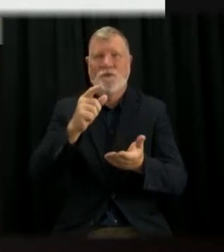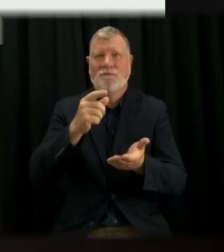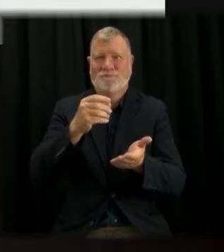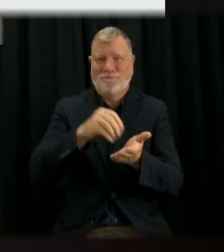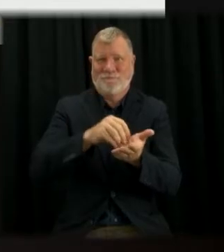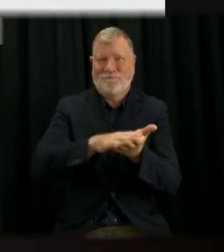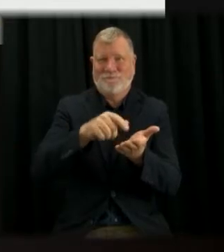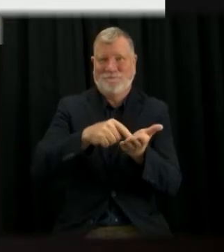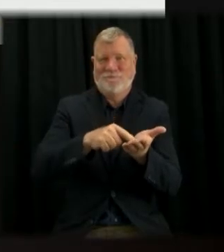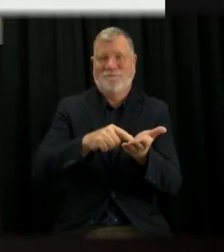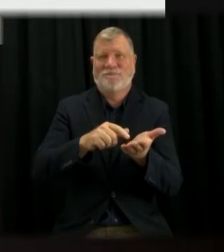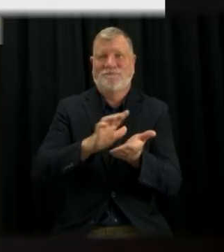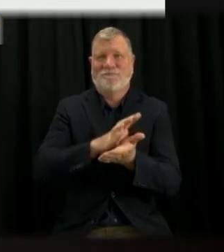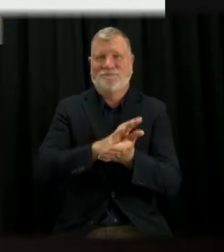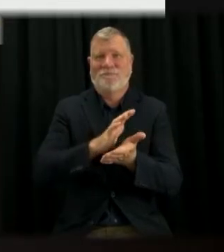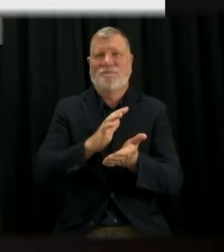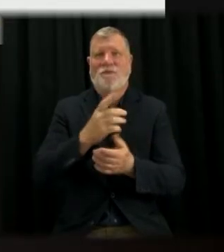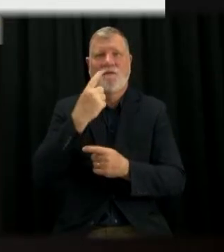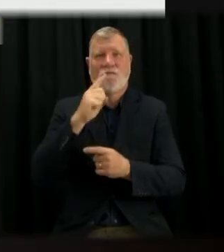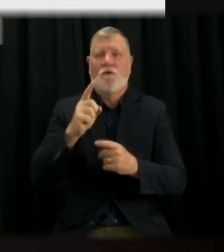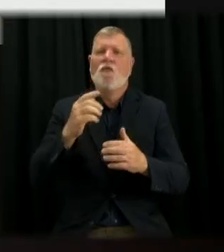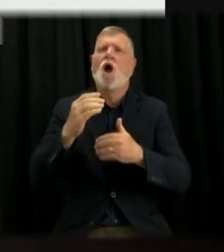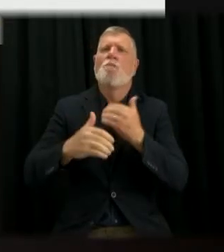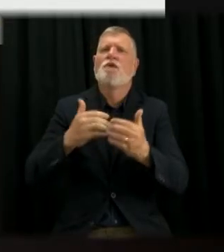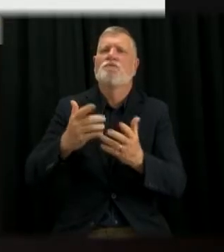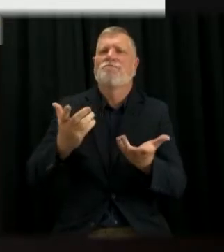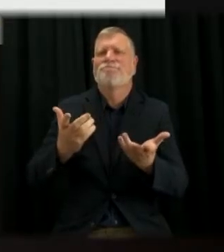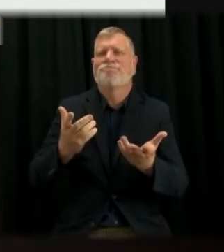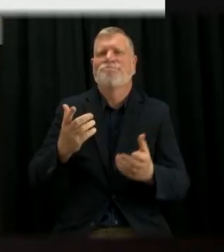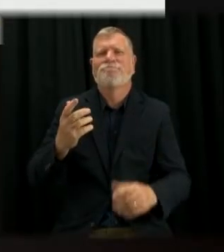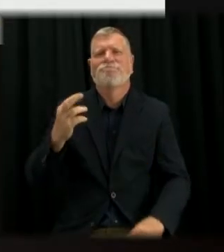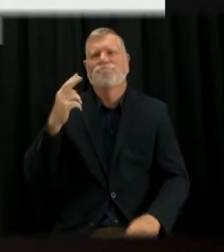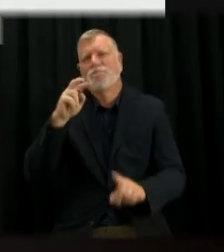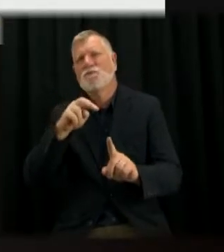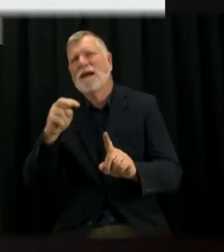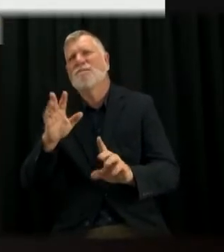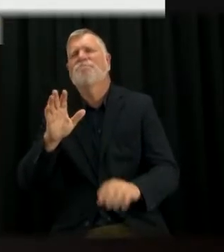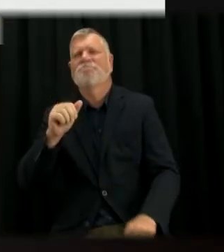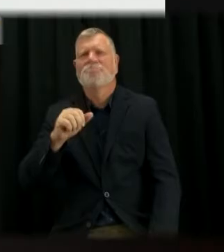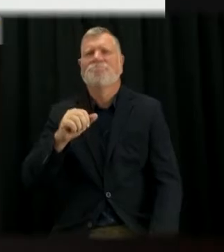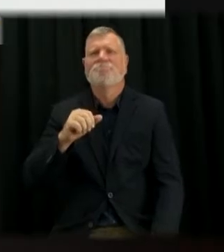en el estado financiero del gobierno central desde un punto de vista operacional.